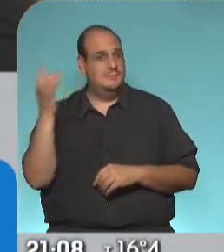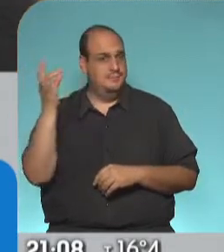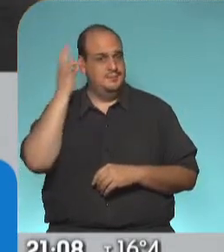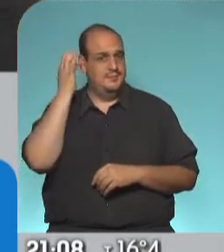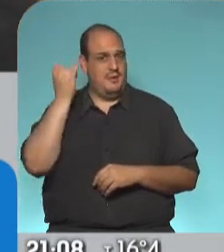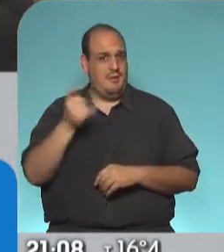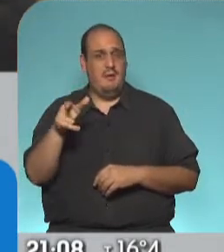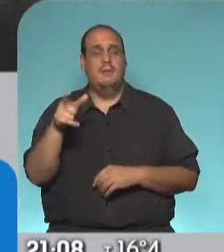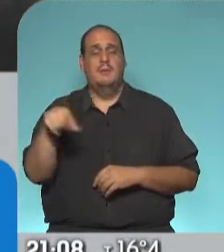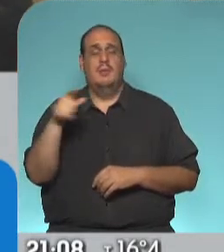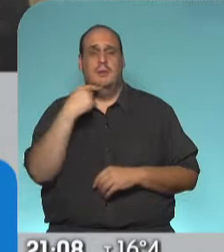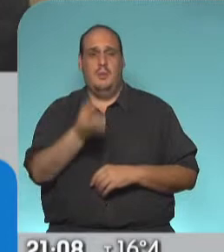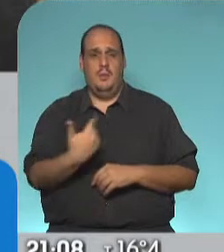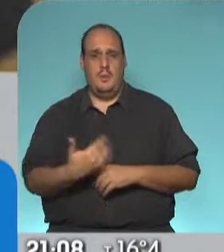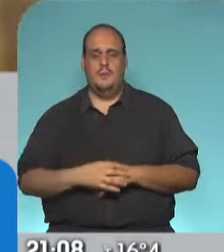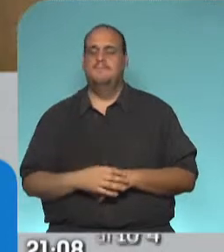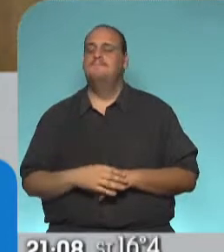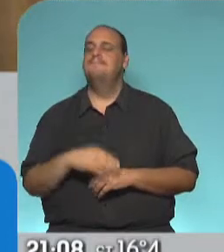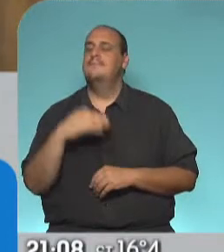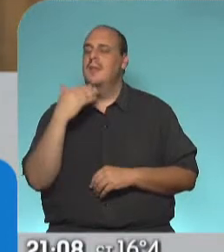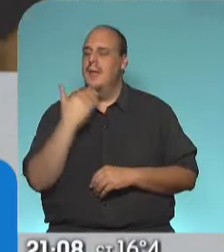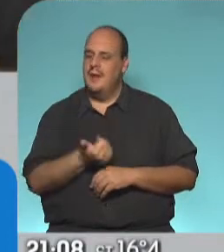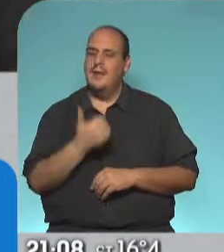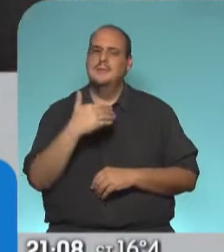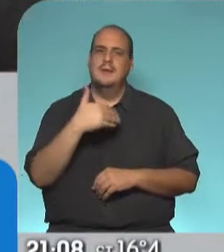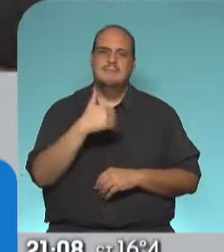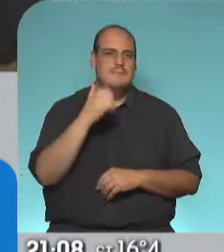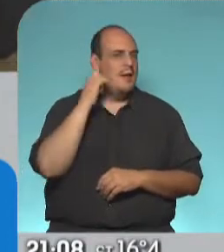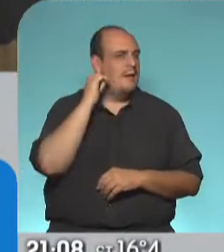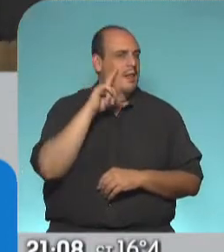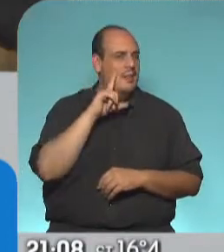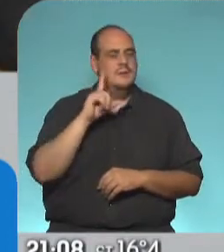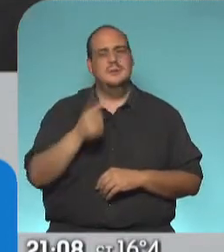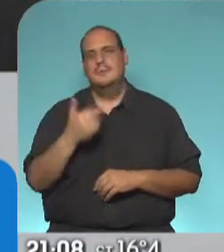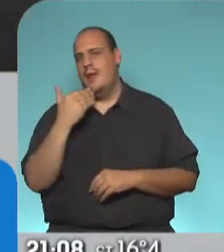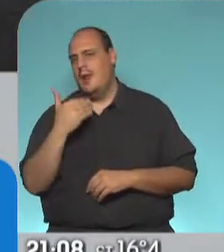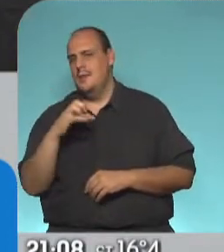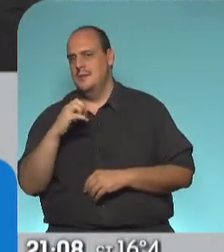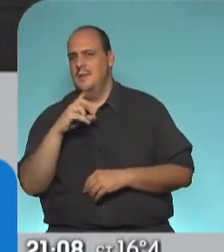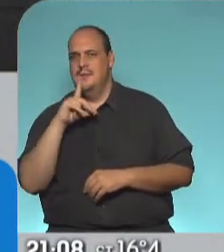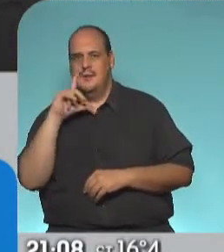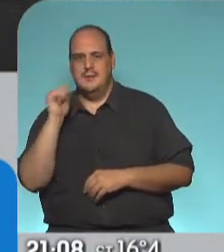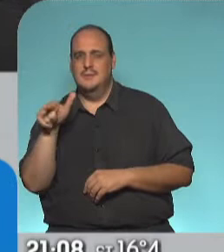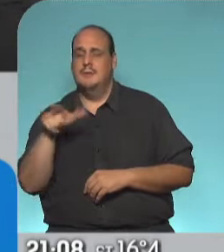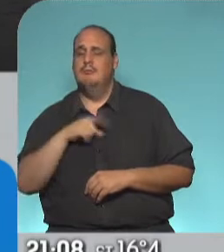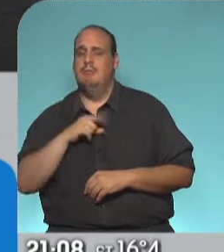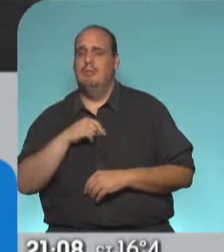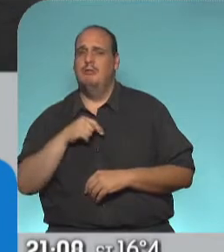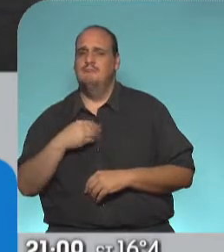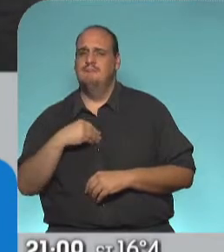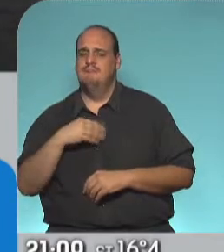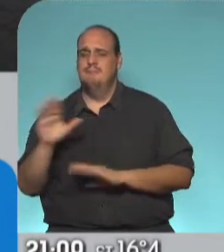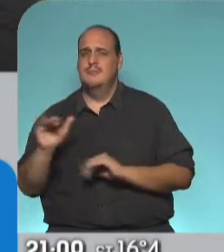las preguntas del piso. Gracias, Magalí, gracias, Patricia, por este rato. La verdad que compartimos tu dolor,